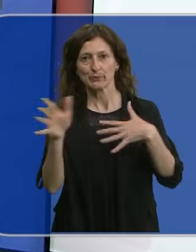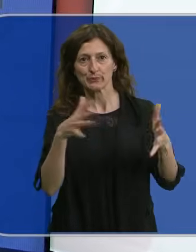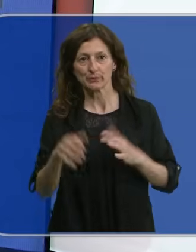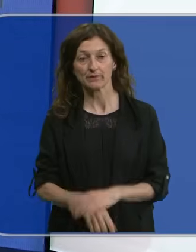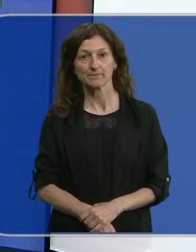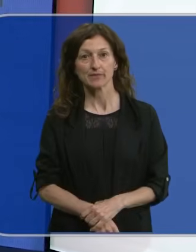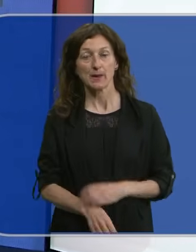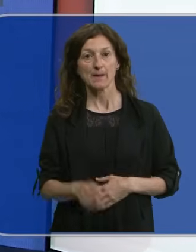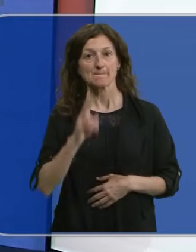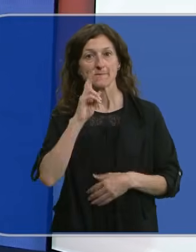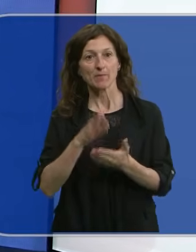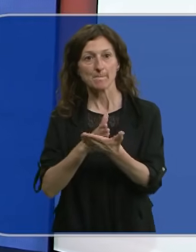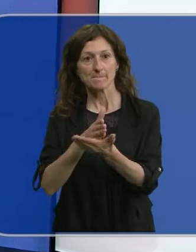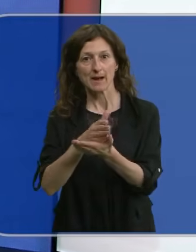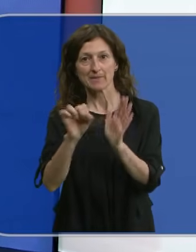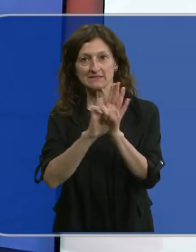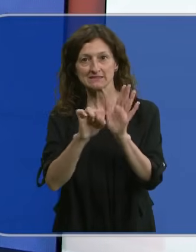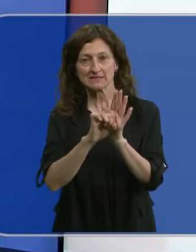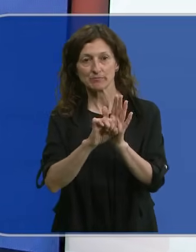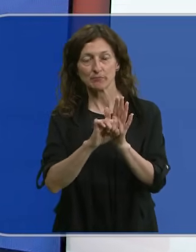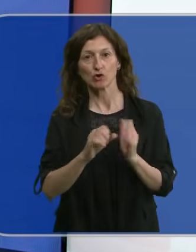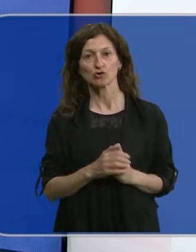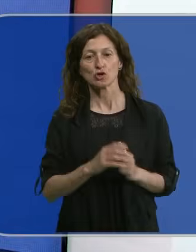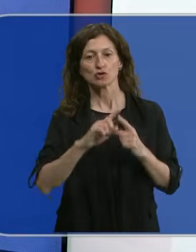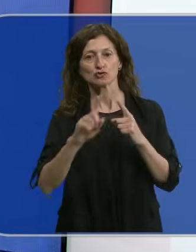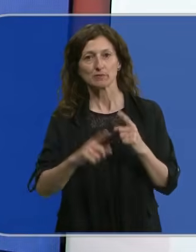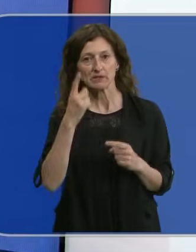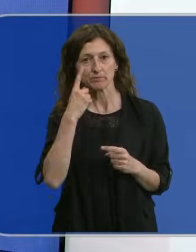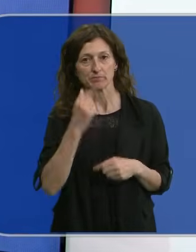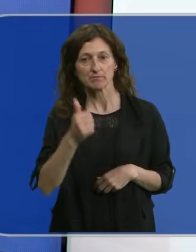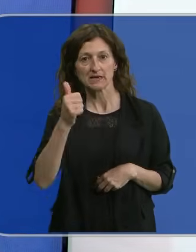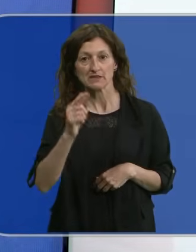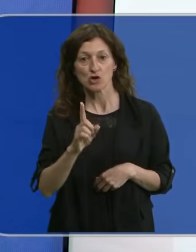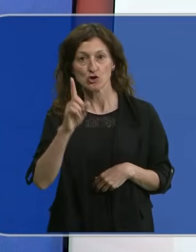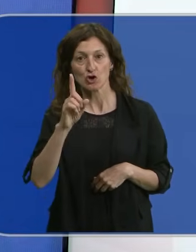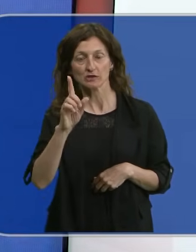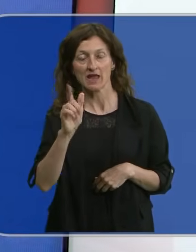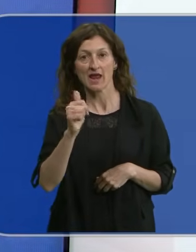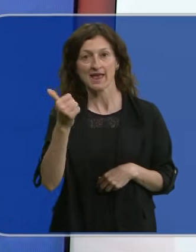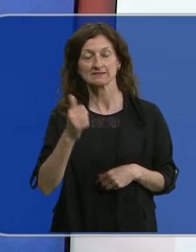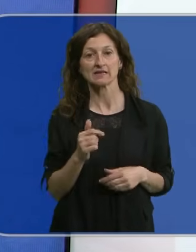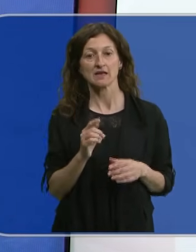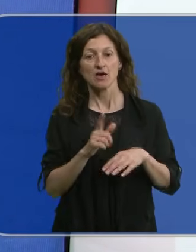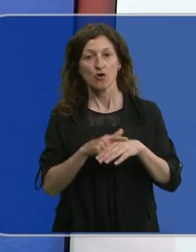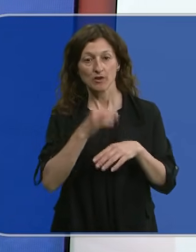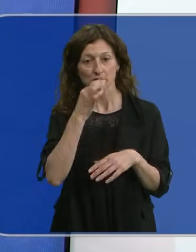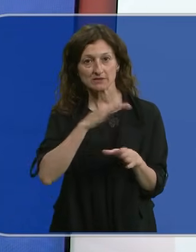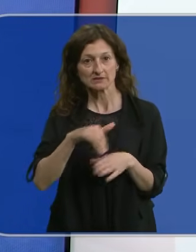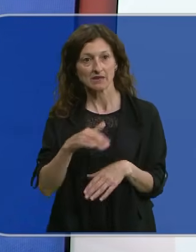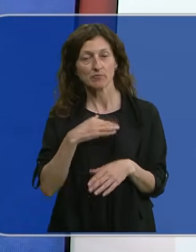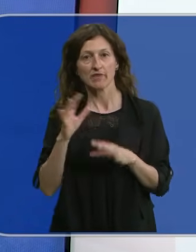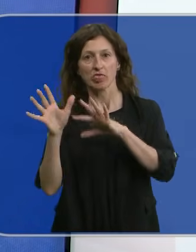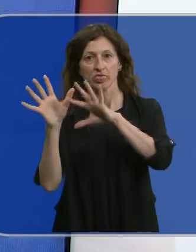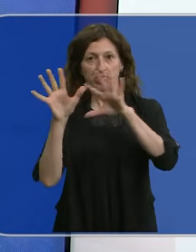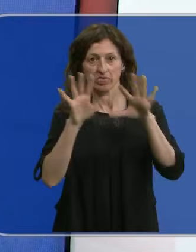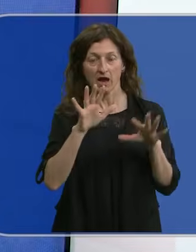de viento. Lo vemos mejor con el mapa de símbolos, como siempre, tormentas más probables sobre todo en zonas del norte y del noroeste, aunque ya a últimas horas de la tarde podrían